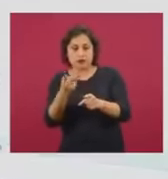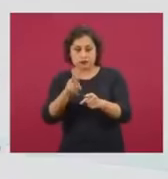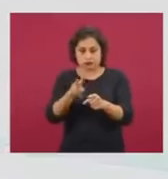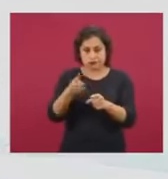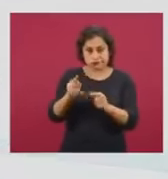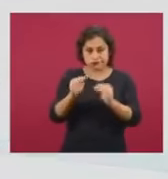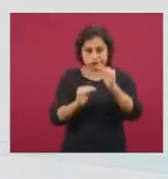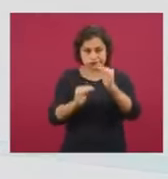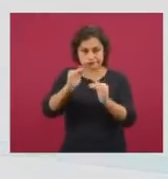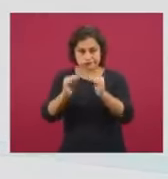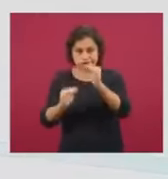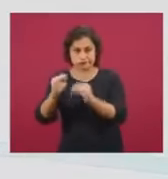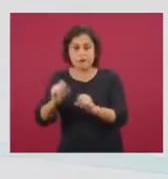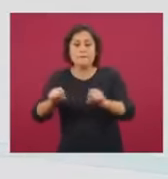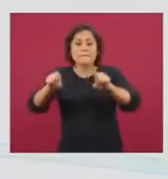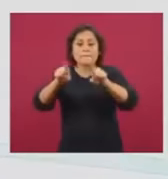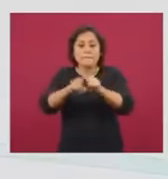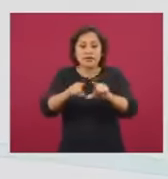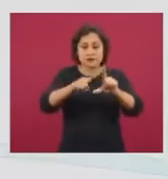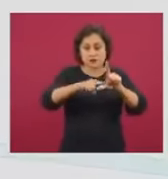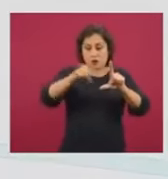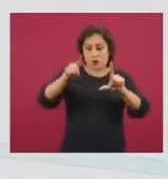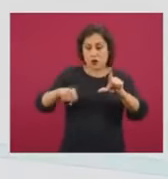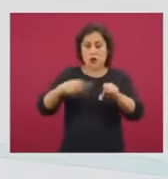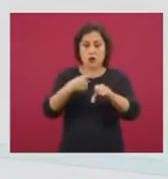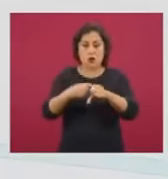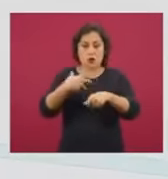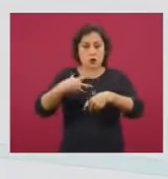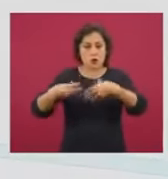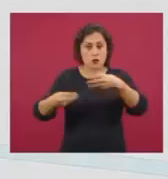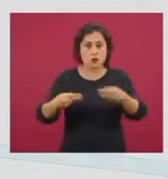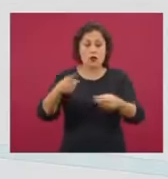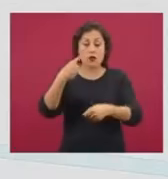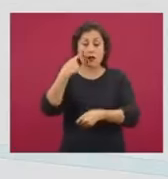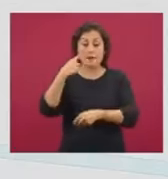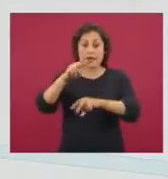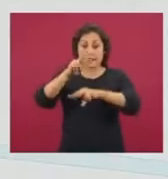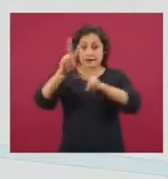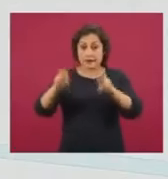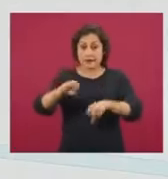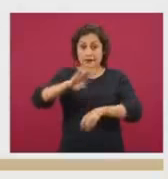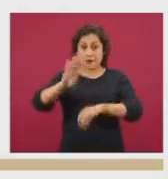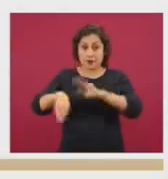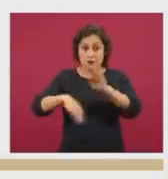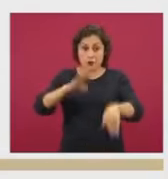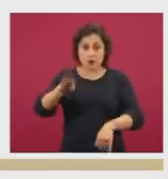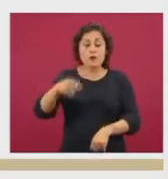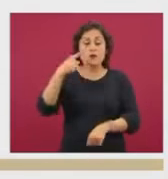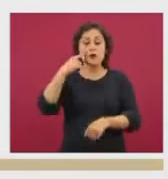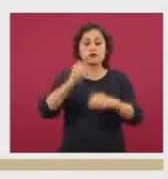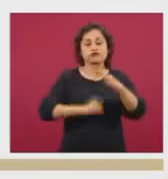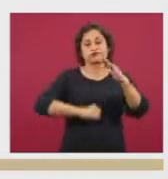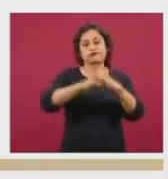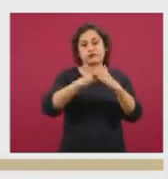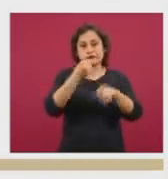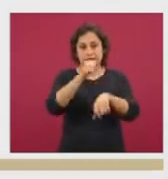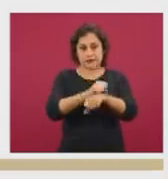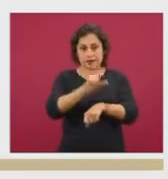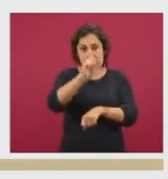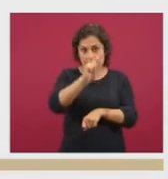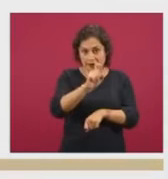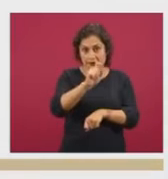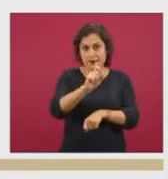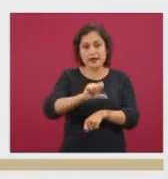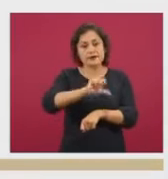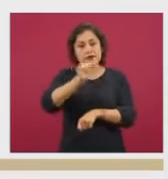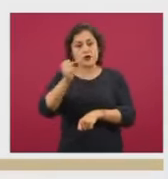también se presentó en la curva epidémica, también lo vemos en el exceso de mortalidad, con un pico en la semana 20 y después otro pico mucho más alto en